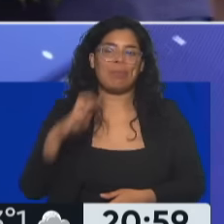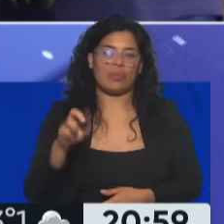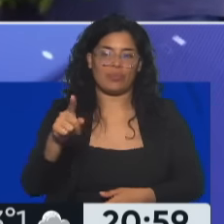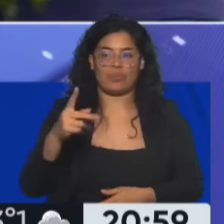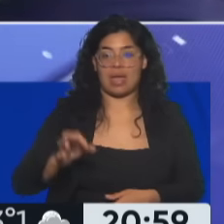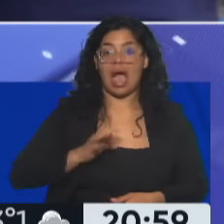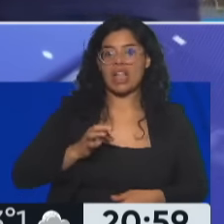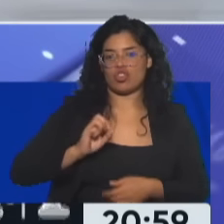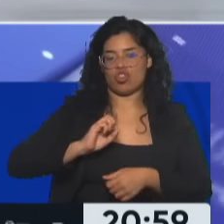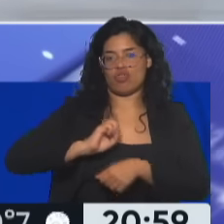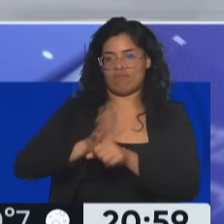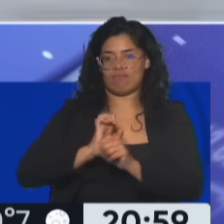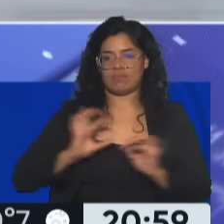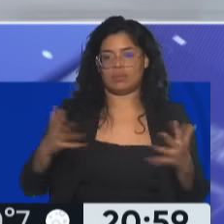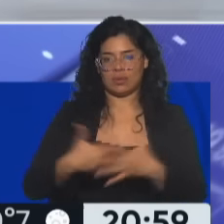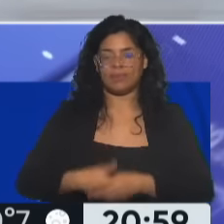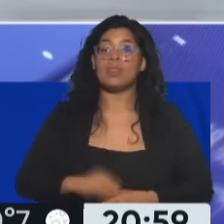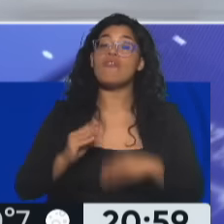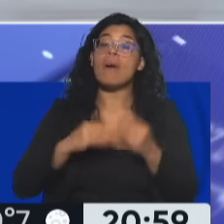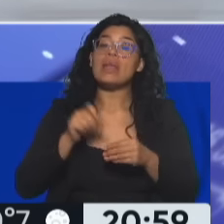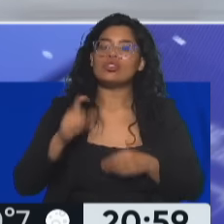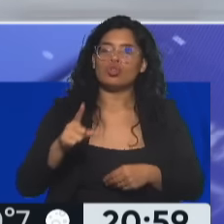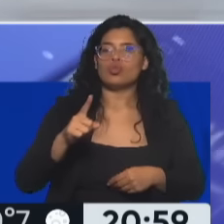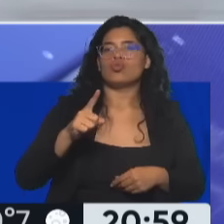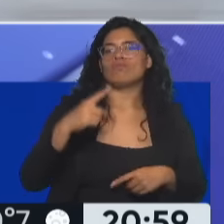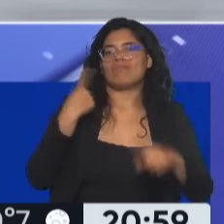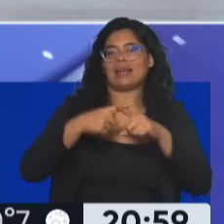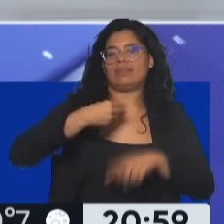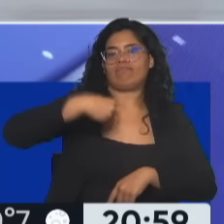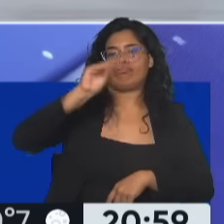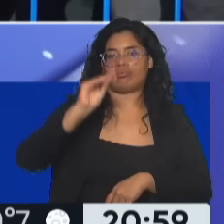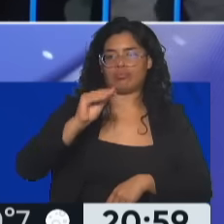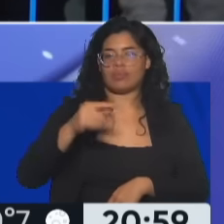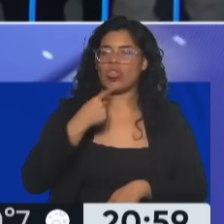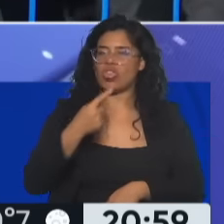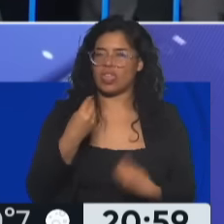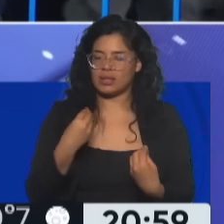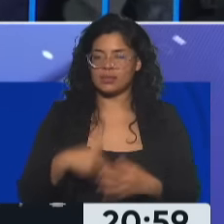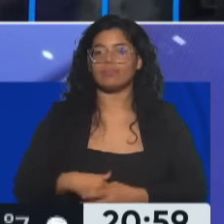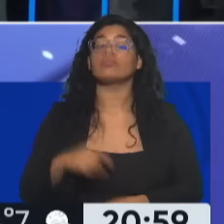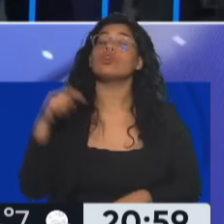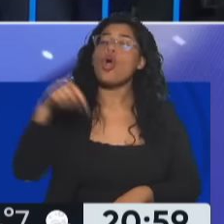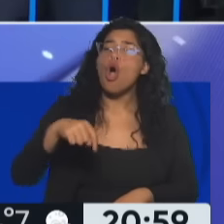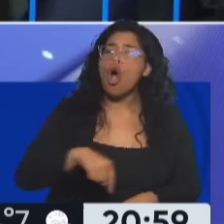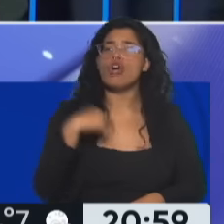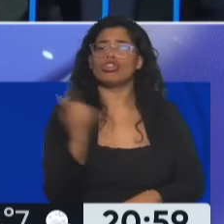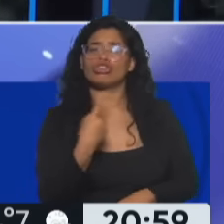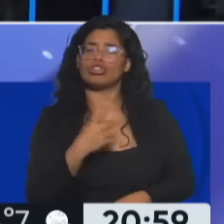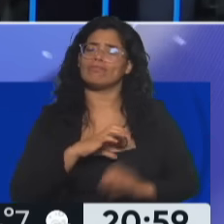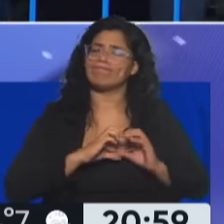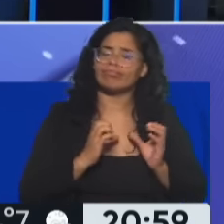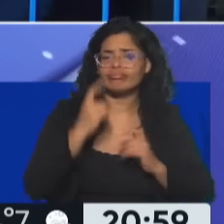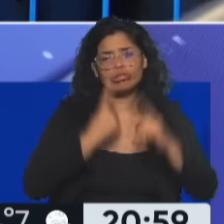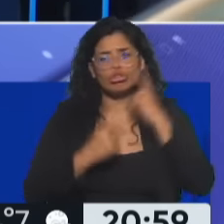familia lo despidió en las redes sociales con un mensaje muy emotivo. Decía así: hoy, mientras lloramos la partida de Ginés,